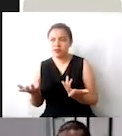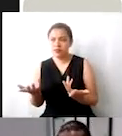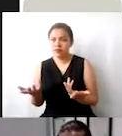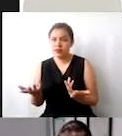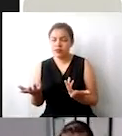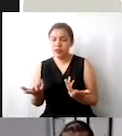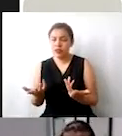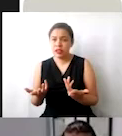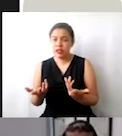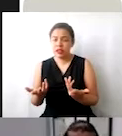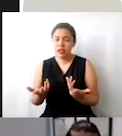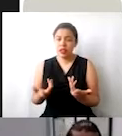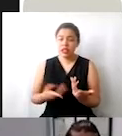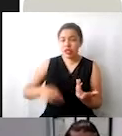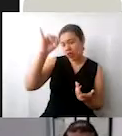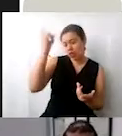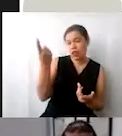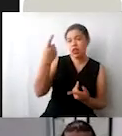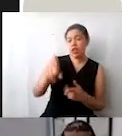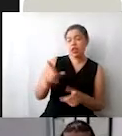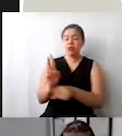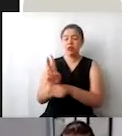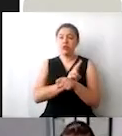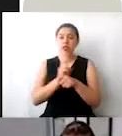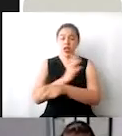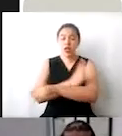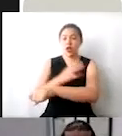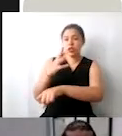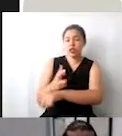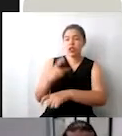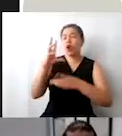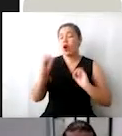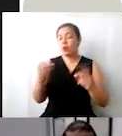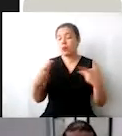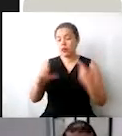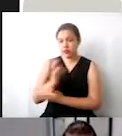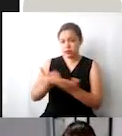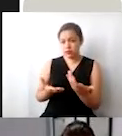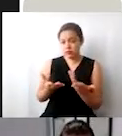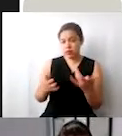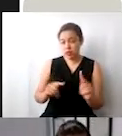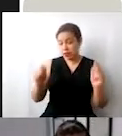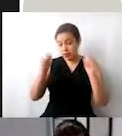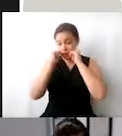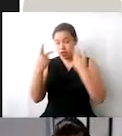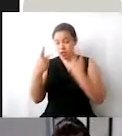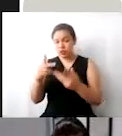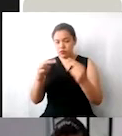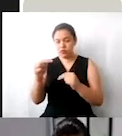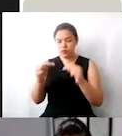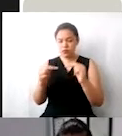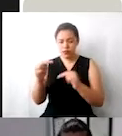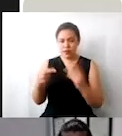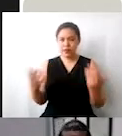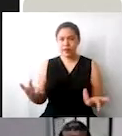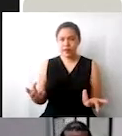o no bajo la dirección, supervisión, coordinación o dependencia del contratante, independientemente de la denominación. Es decir, la